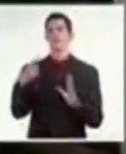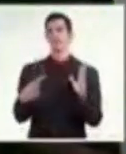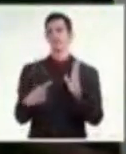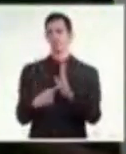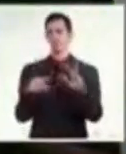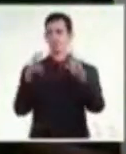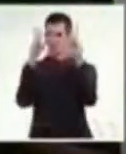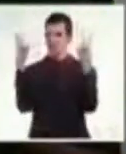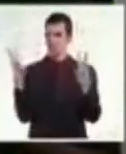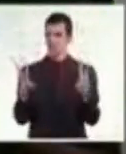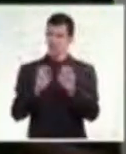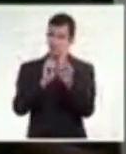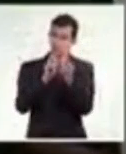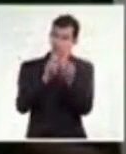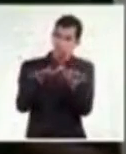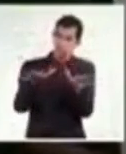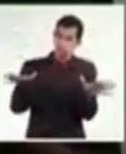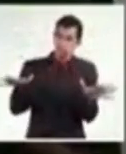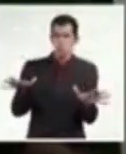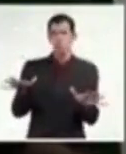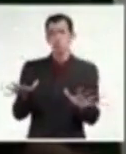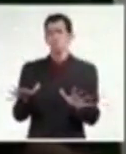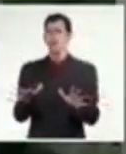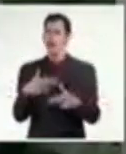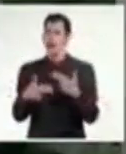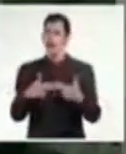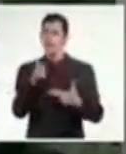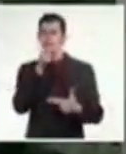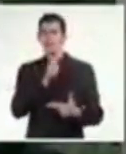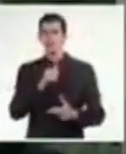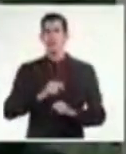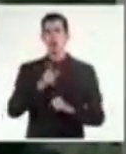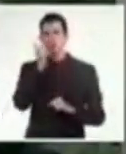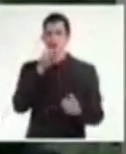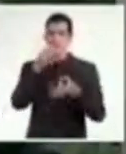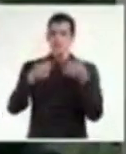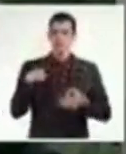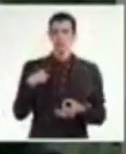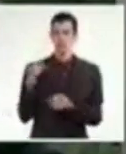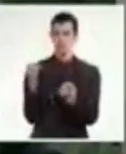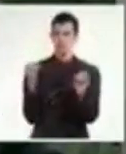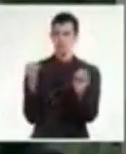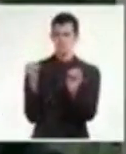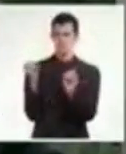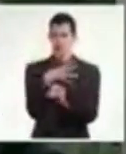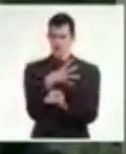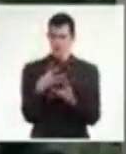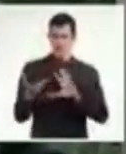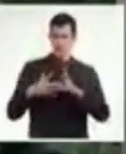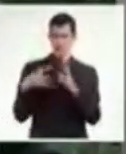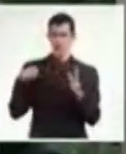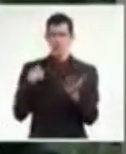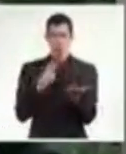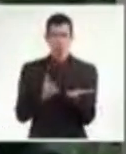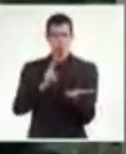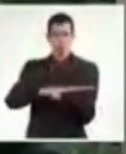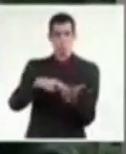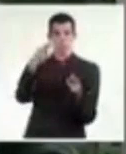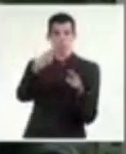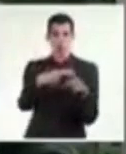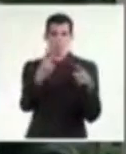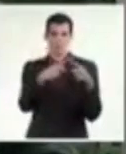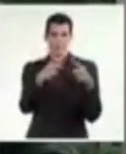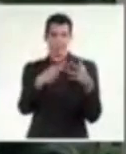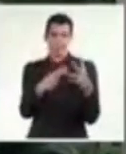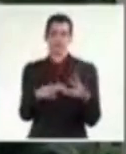este grupo tuve que crear un perfil totalmente falso sobre mi persona. Solamente accedían a él las personas que eran confiables. Y ellos